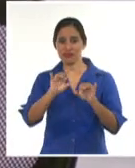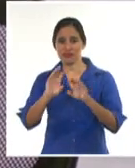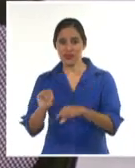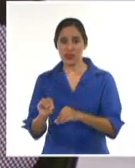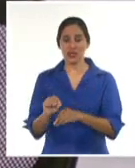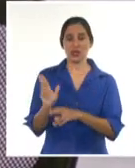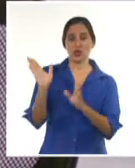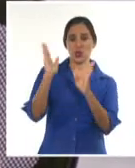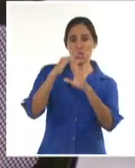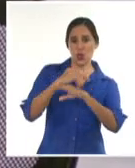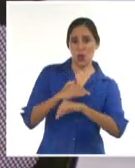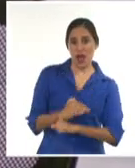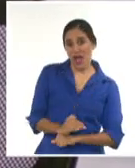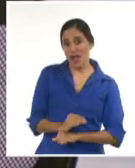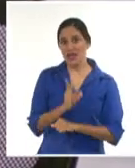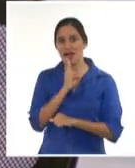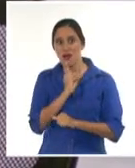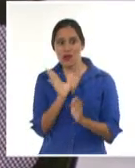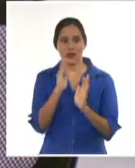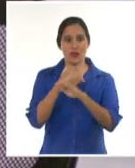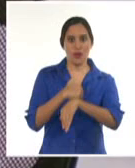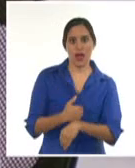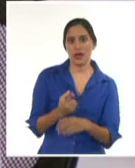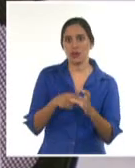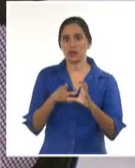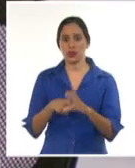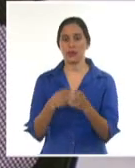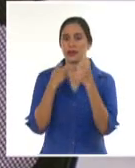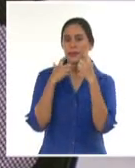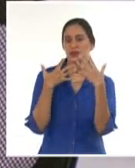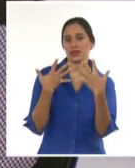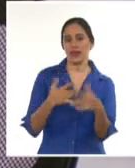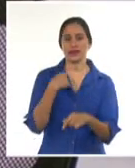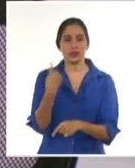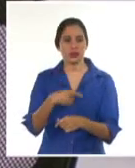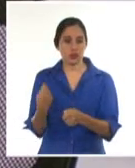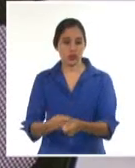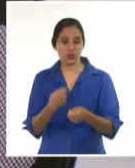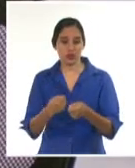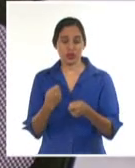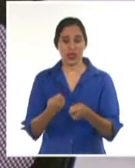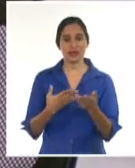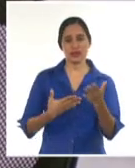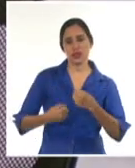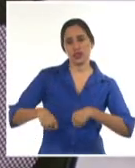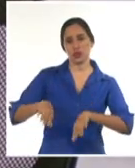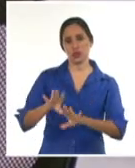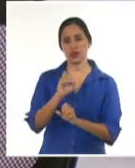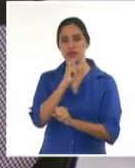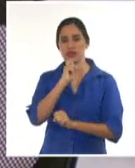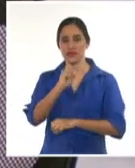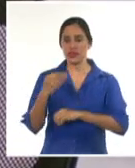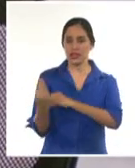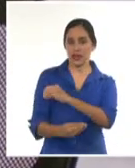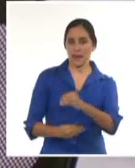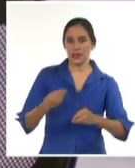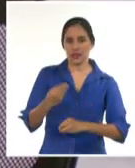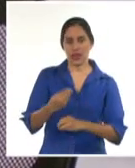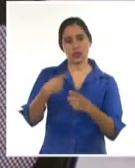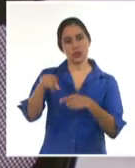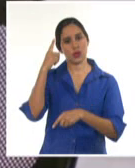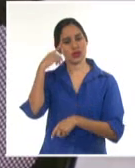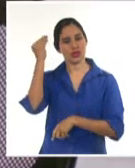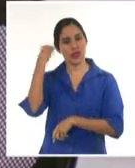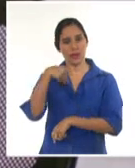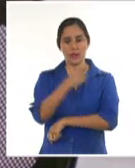recursos naturales y la creciente marginación a que está sometida hoy la inmensa mayoría de la población mundial.